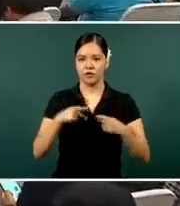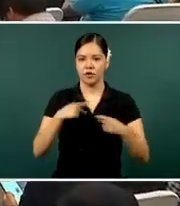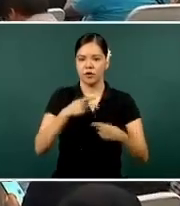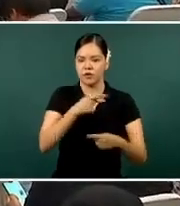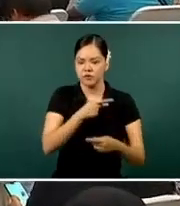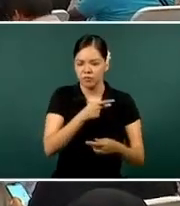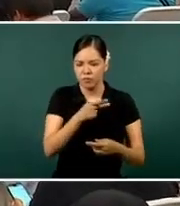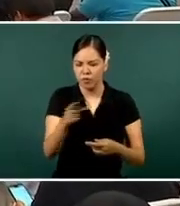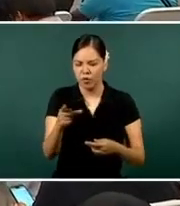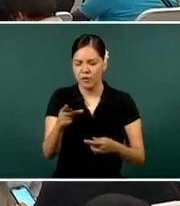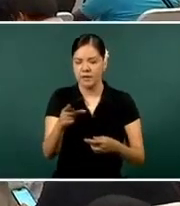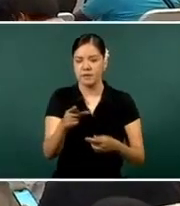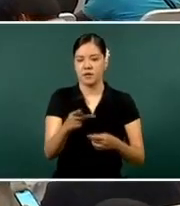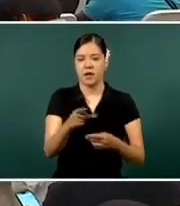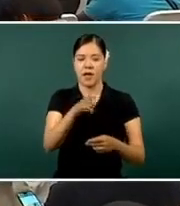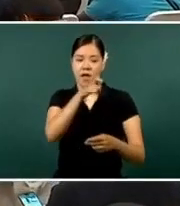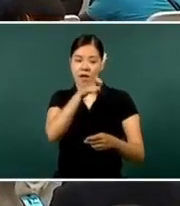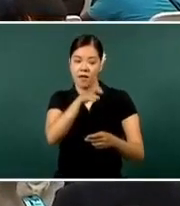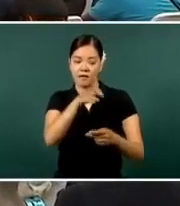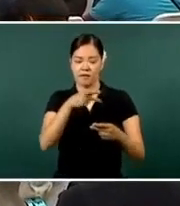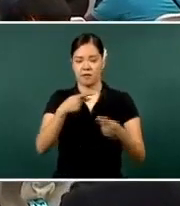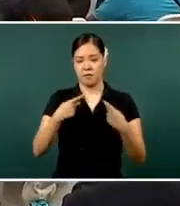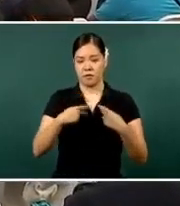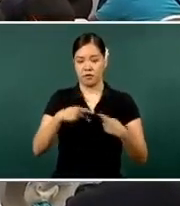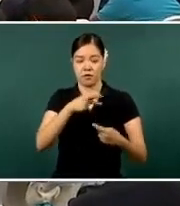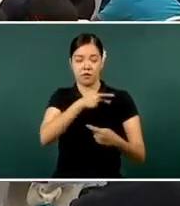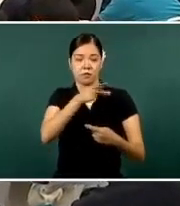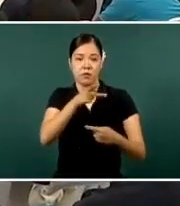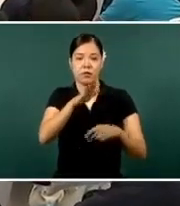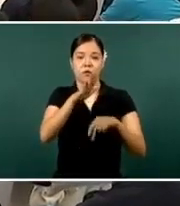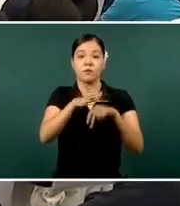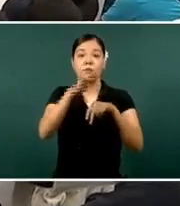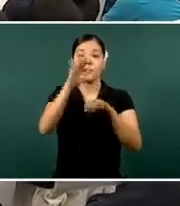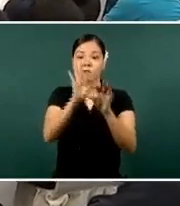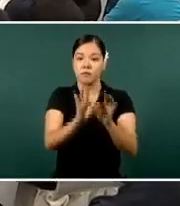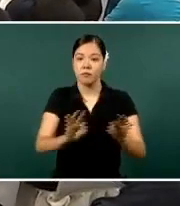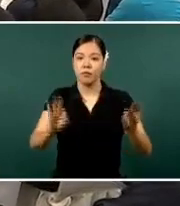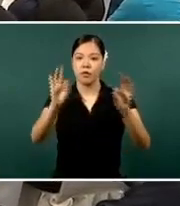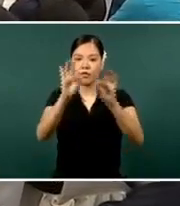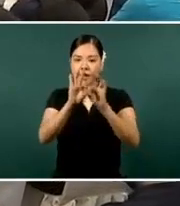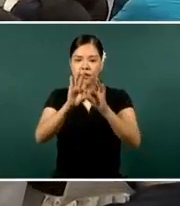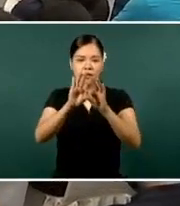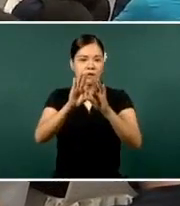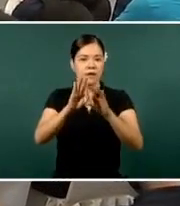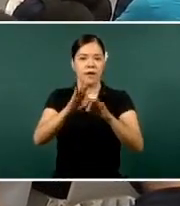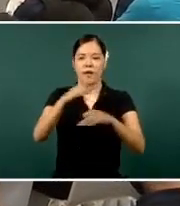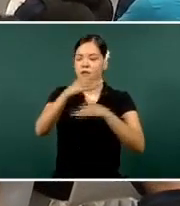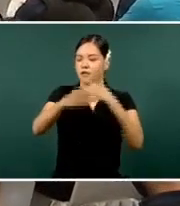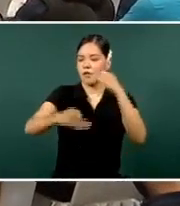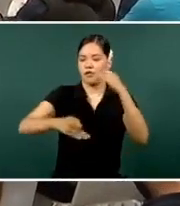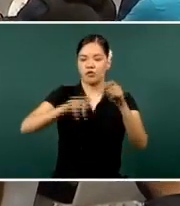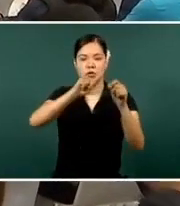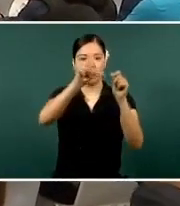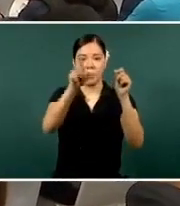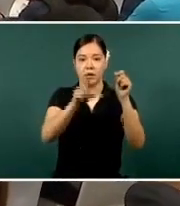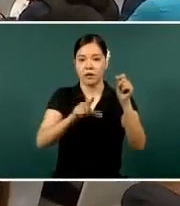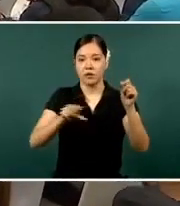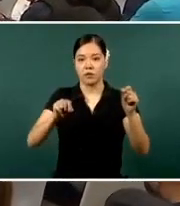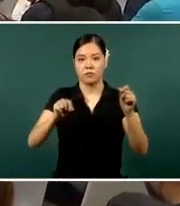darle preferencia a las comunidades indígenas de México. Y